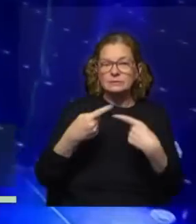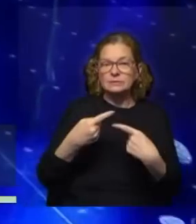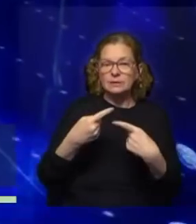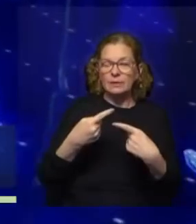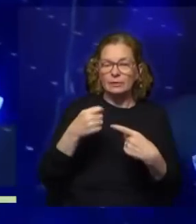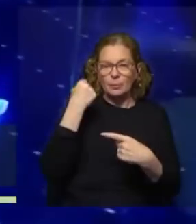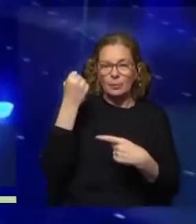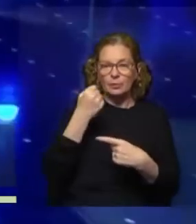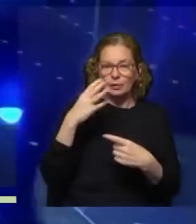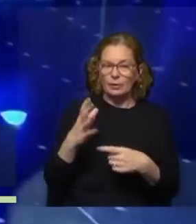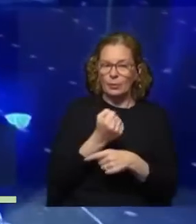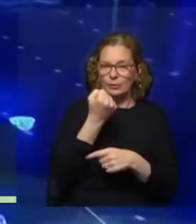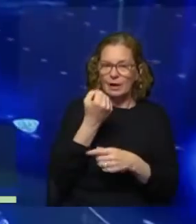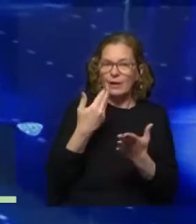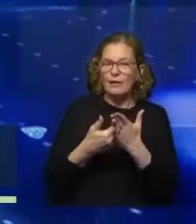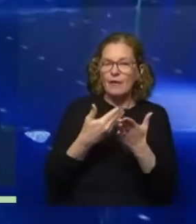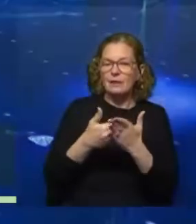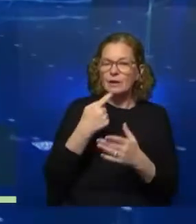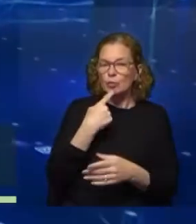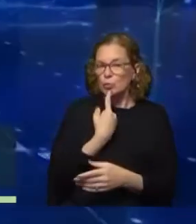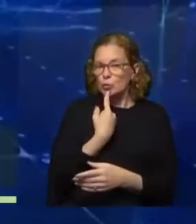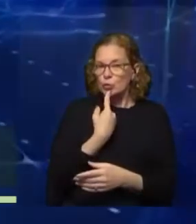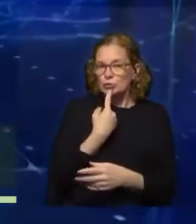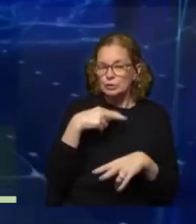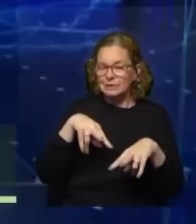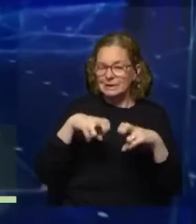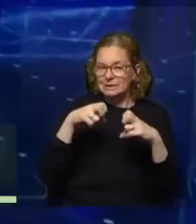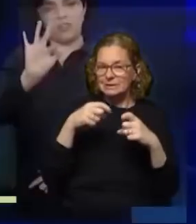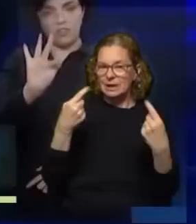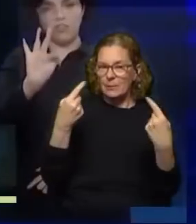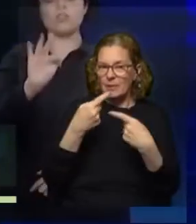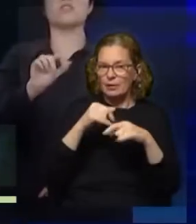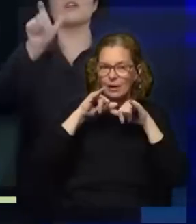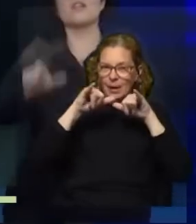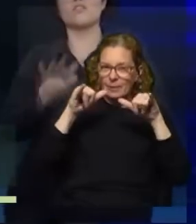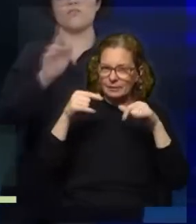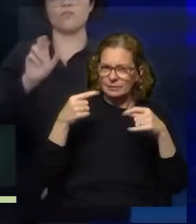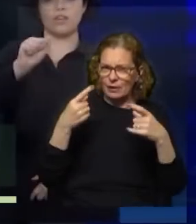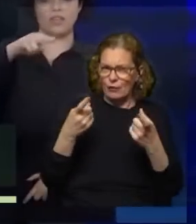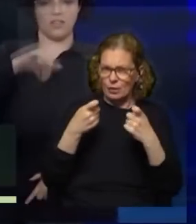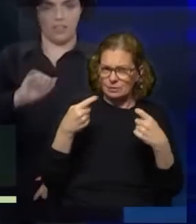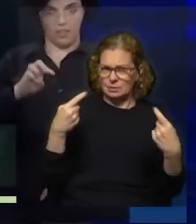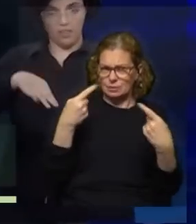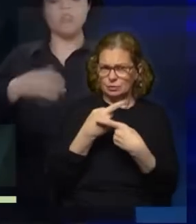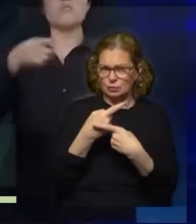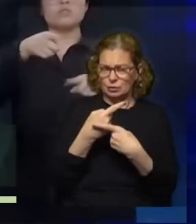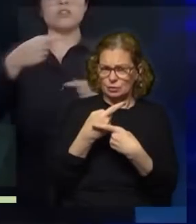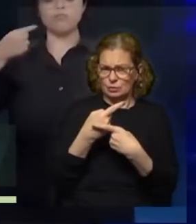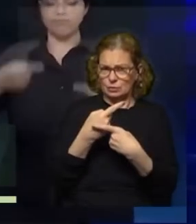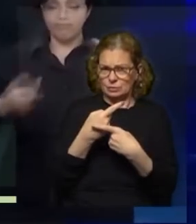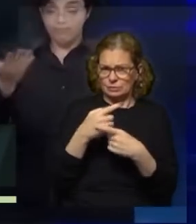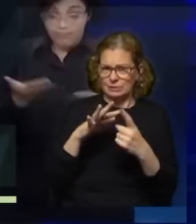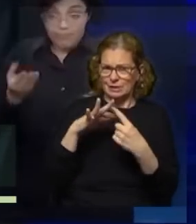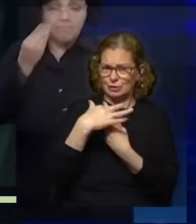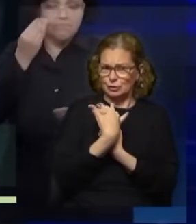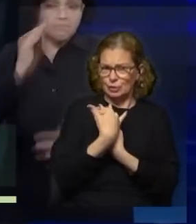clave para conquistar a los electores indecisos según analistas se dio en medio de una campaña de fuertes ataques entre los candidatos y desde sus entornos